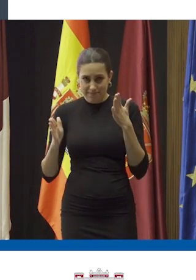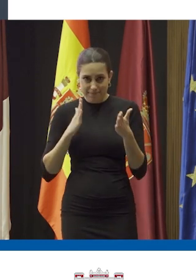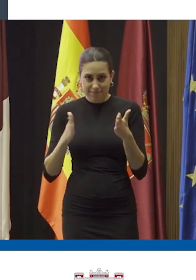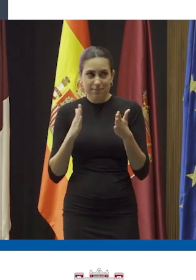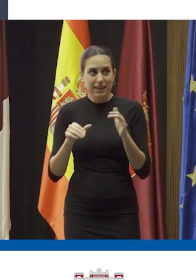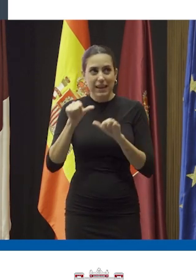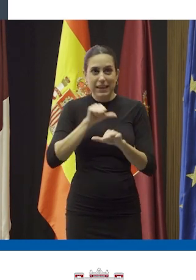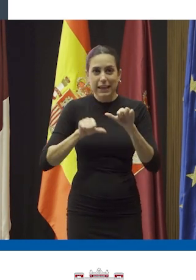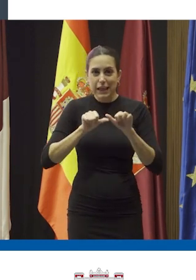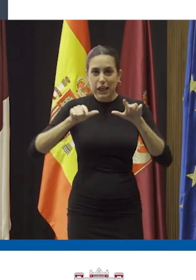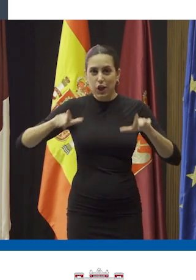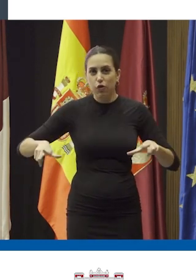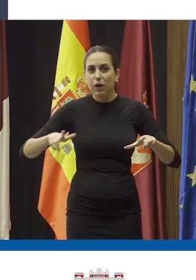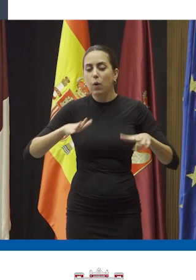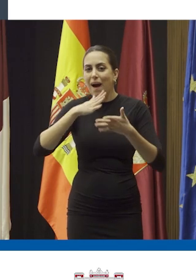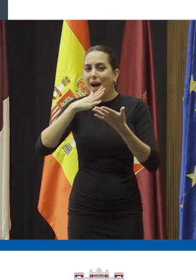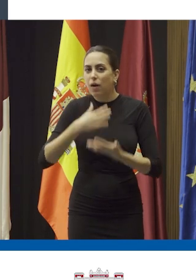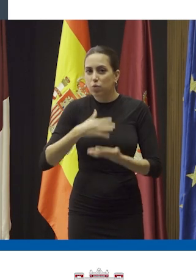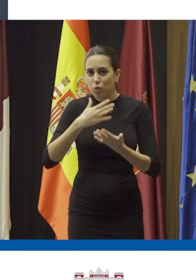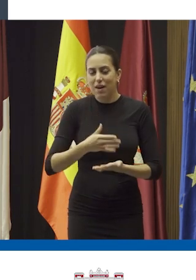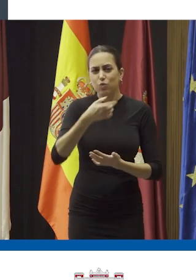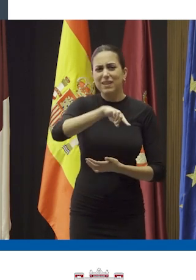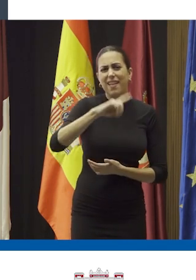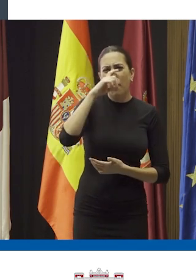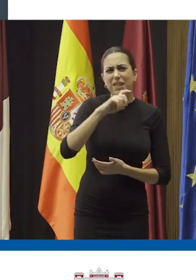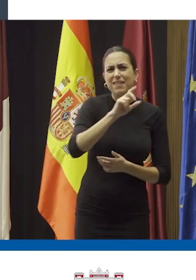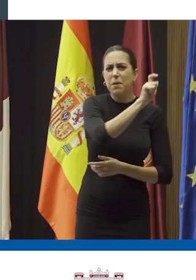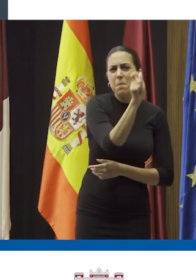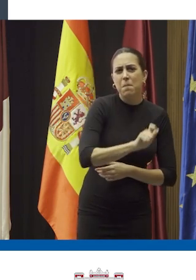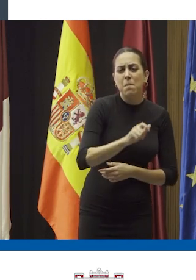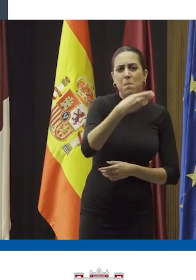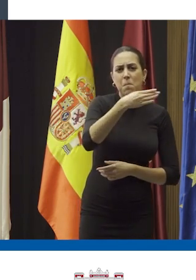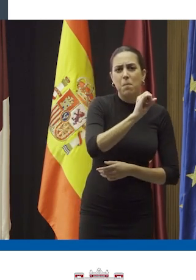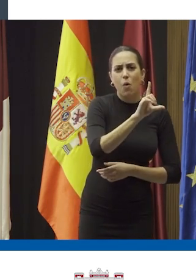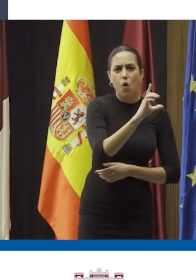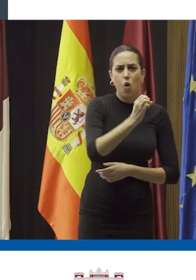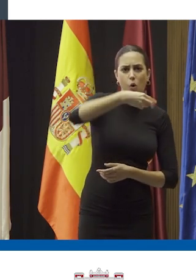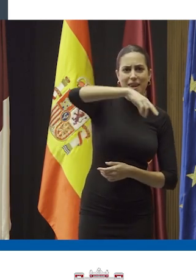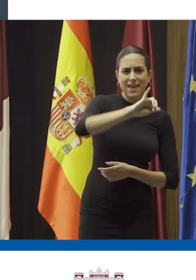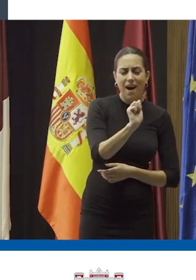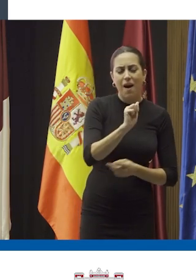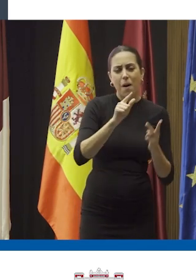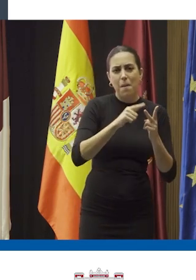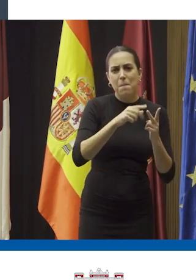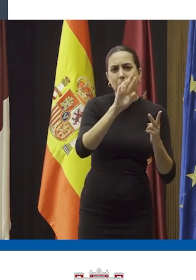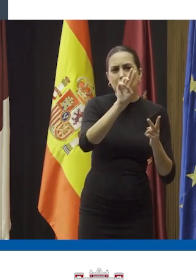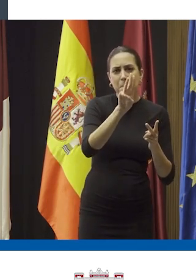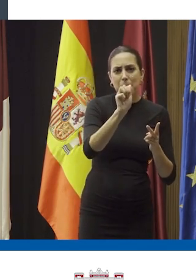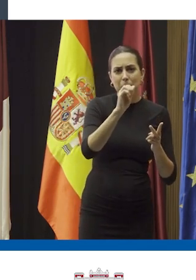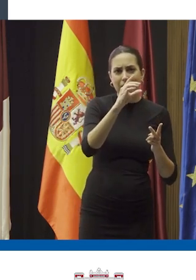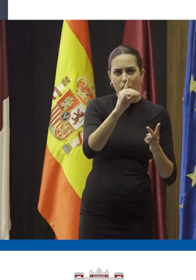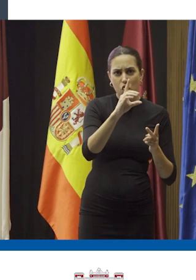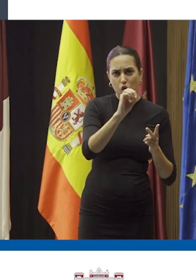del quirófano aquel de Padua o de Bolonia. Quirófano de cirugía cardíaca. Una